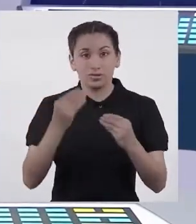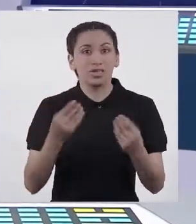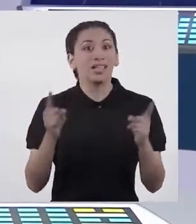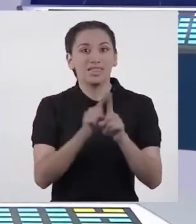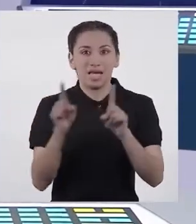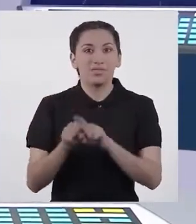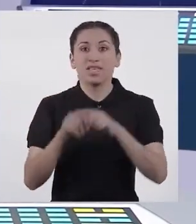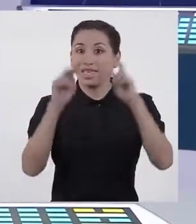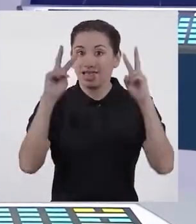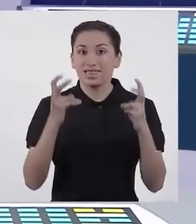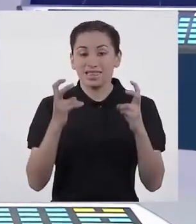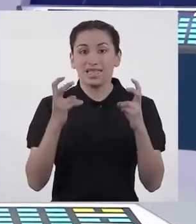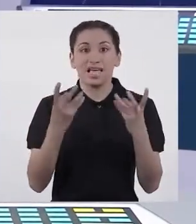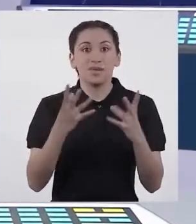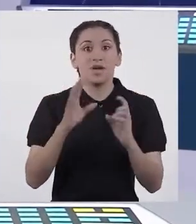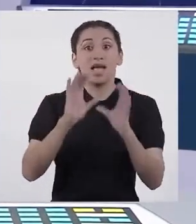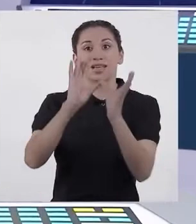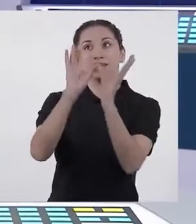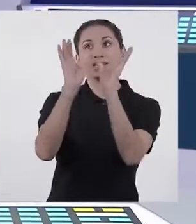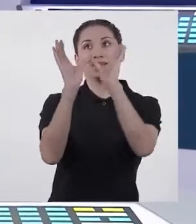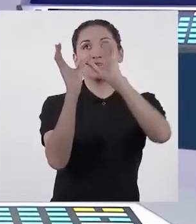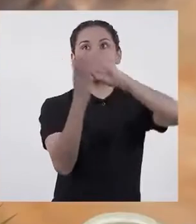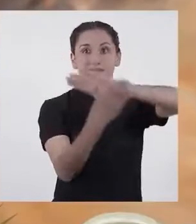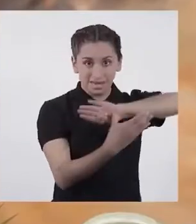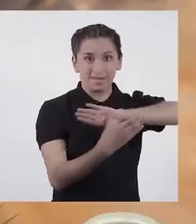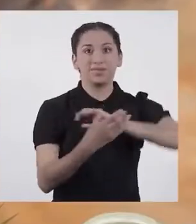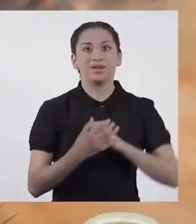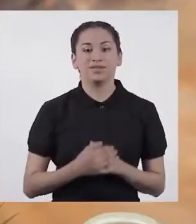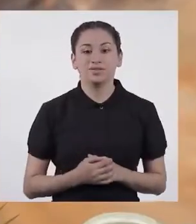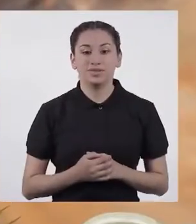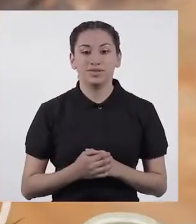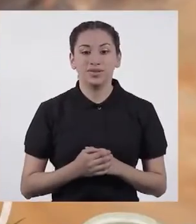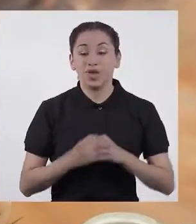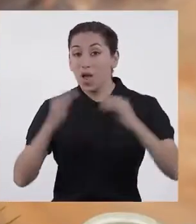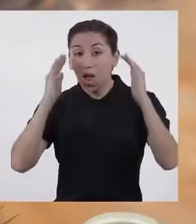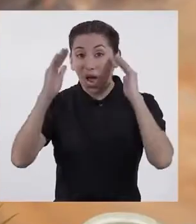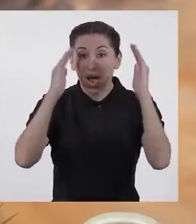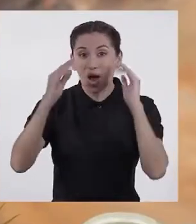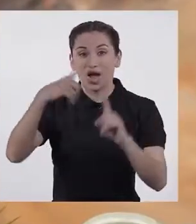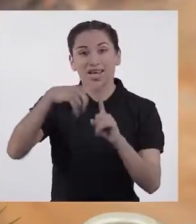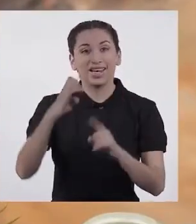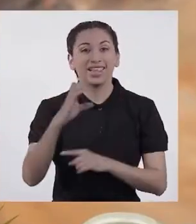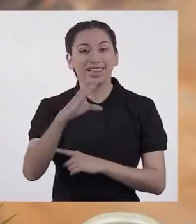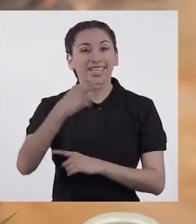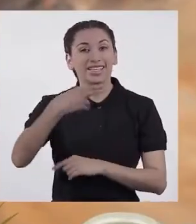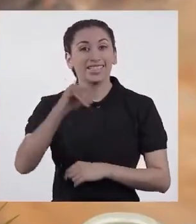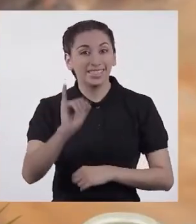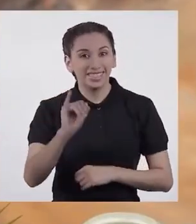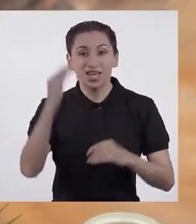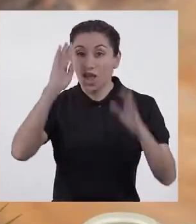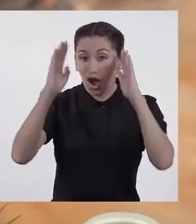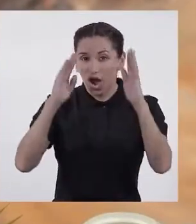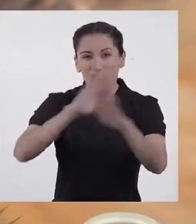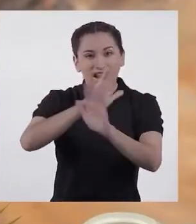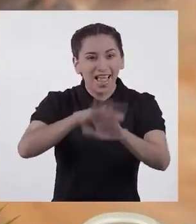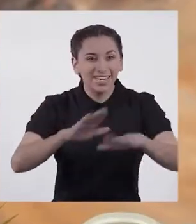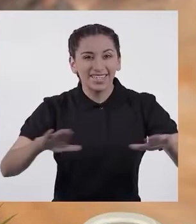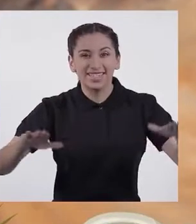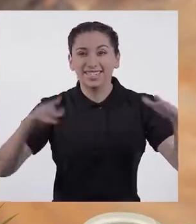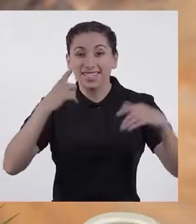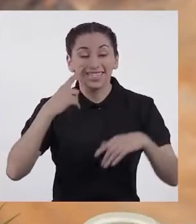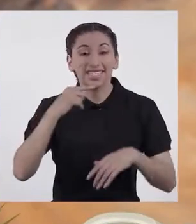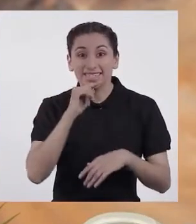todo en el aspecto climatológico. ¡Hola, Techi! ¡Hola, niñas y